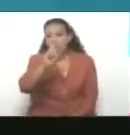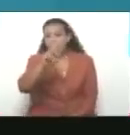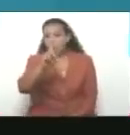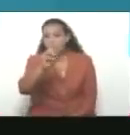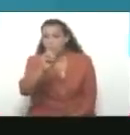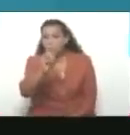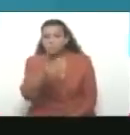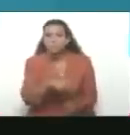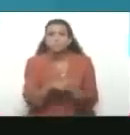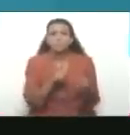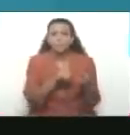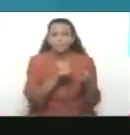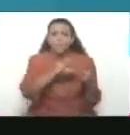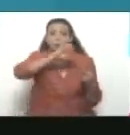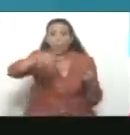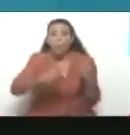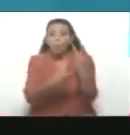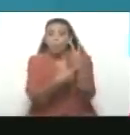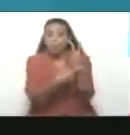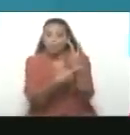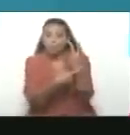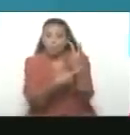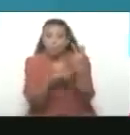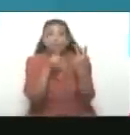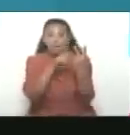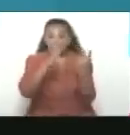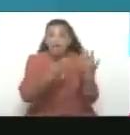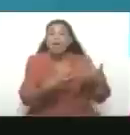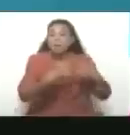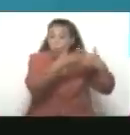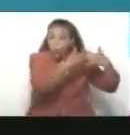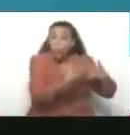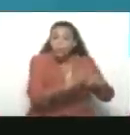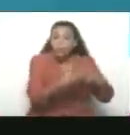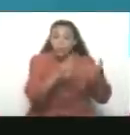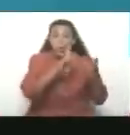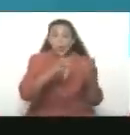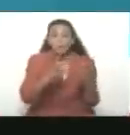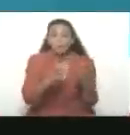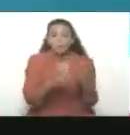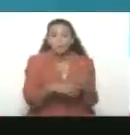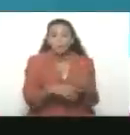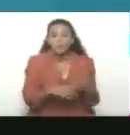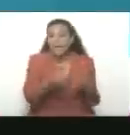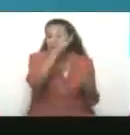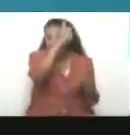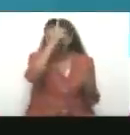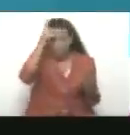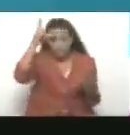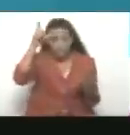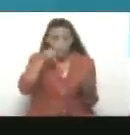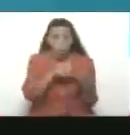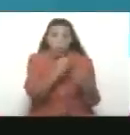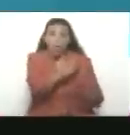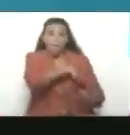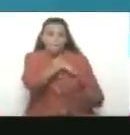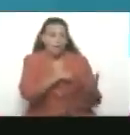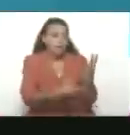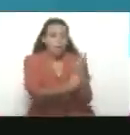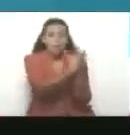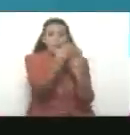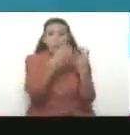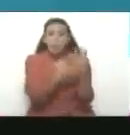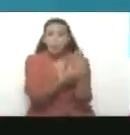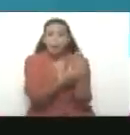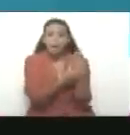bequio Juan guaidó que están en Estados Unidos y Leopoldo López que está prófugo de la justicia en España ahí les dejo esa